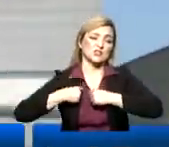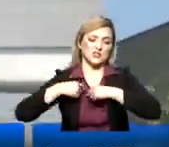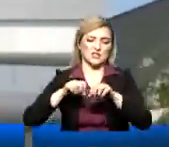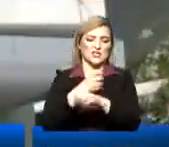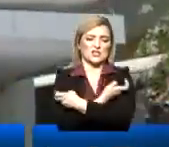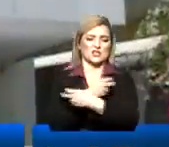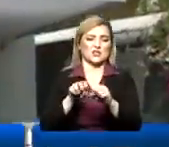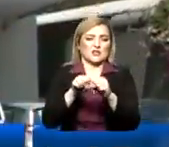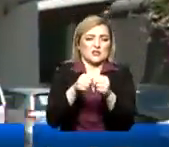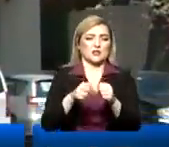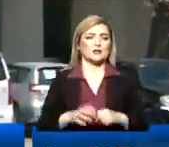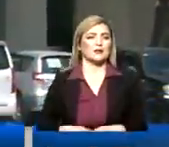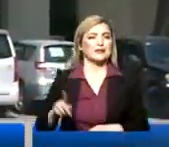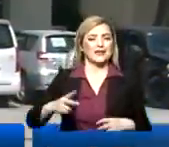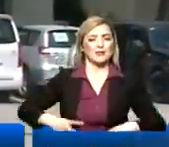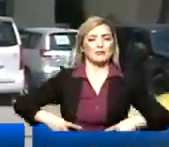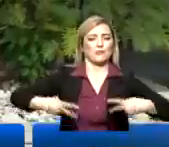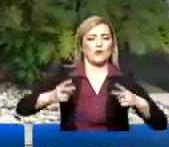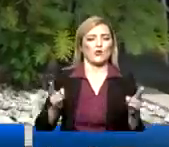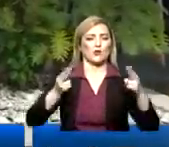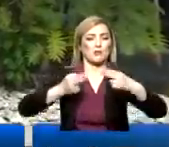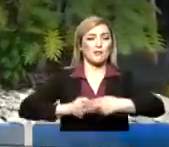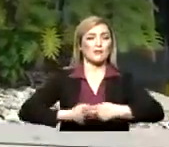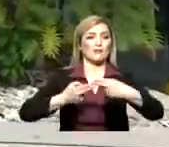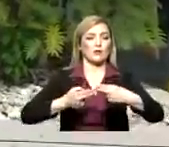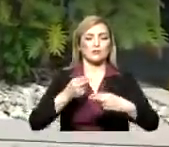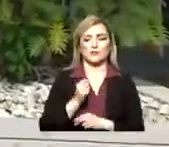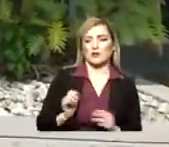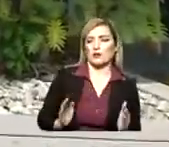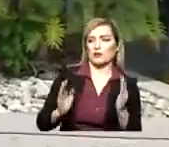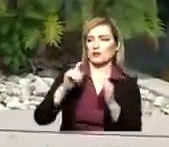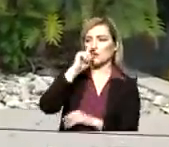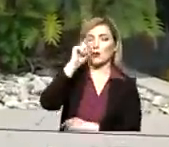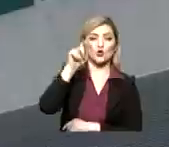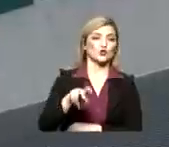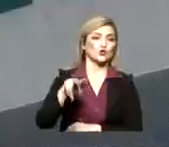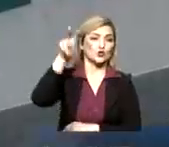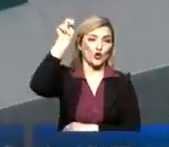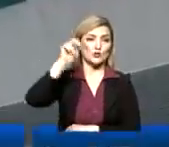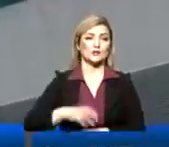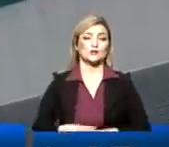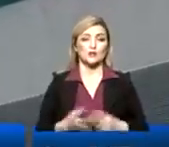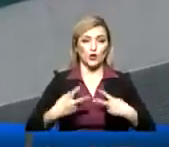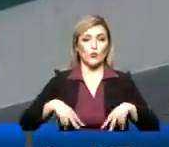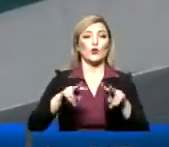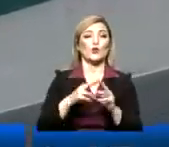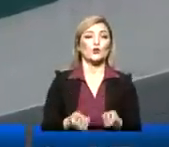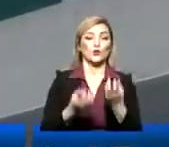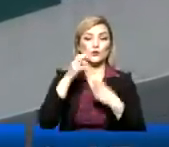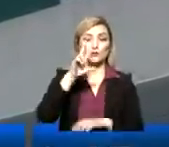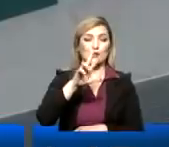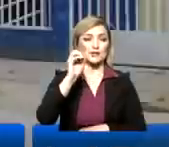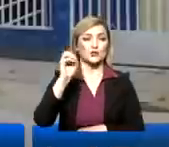En Guayaquil, Mieles vivía con Salcedo en un departamento ubicado en un lujoso edificio del norte de la ciudad, cuyo valor superaría